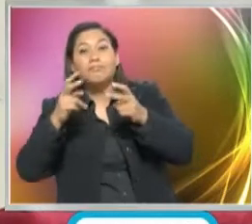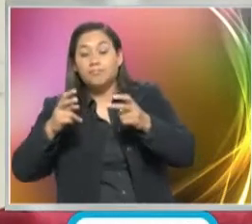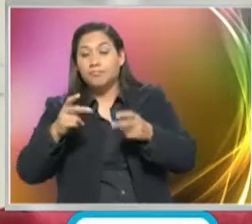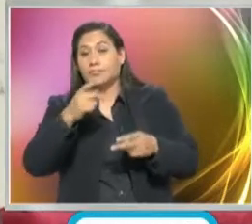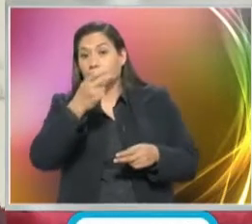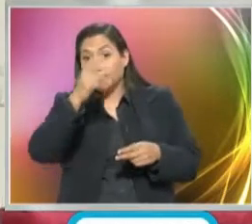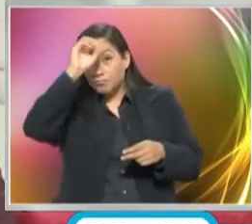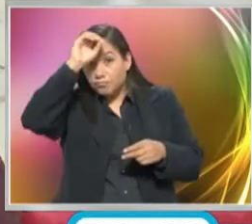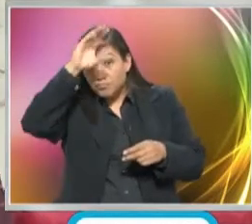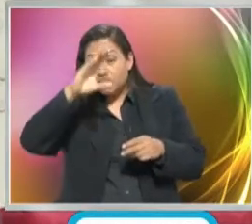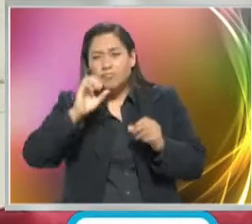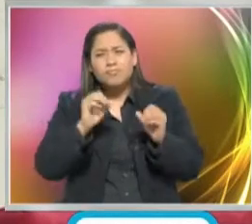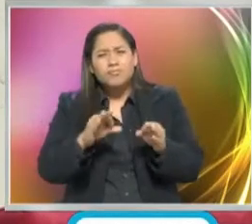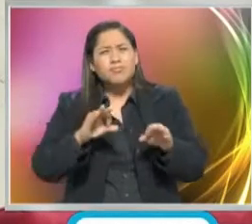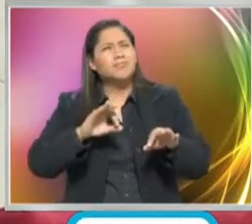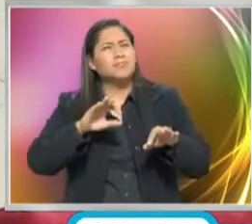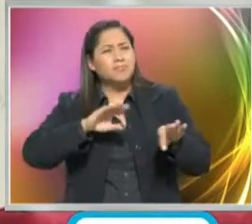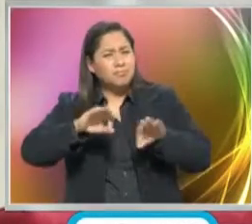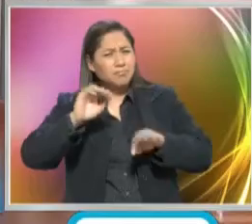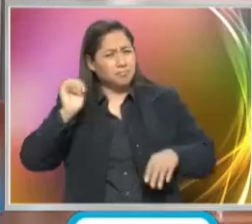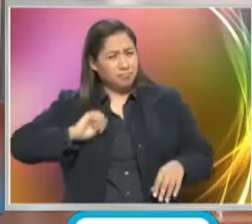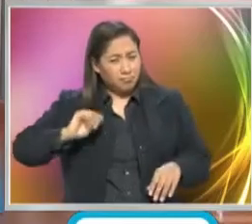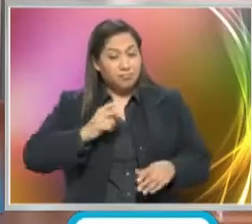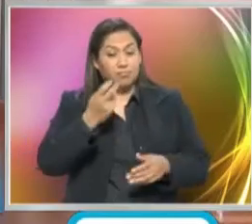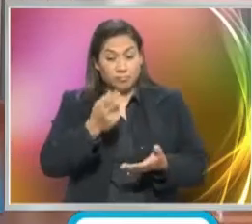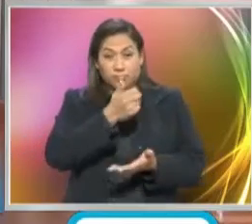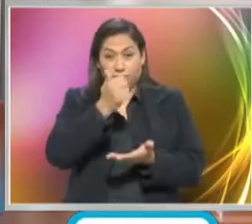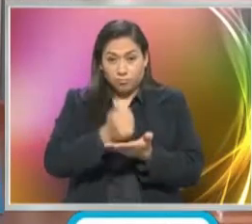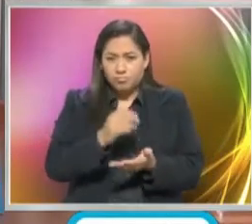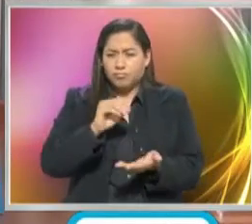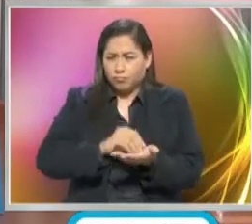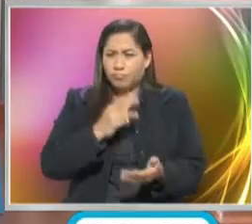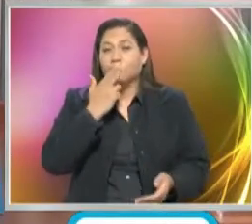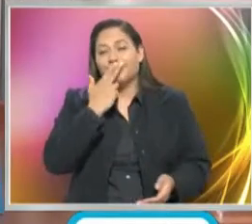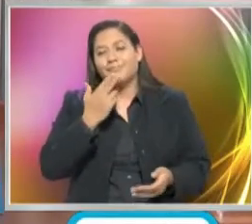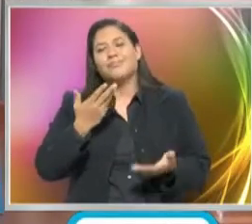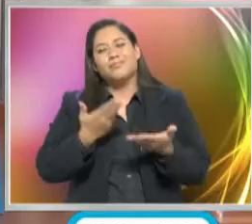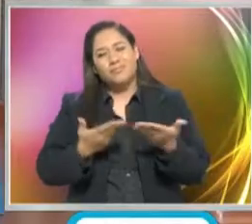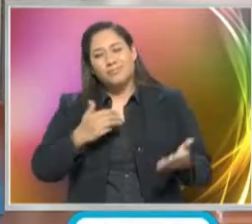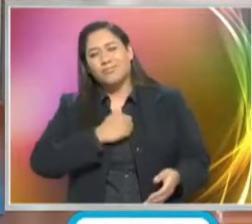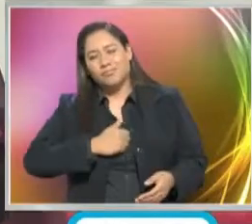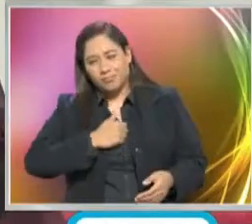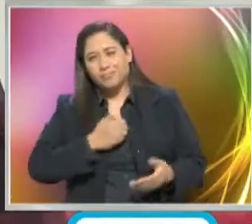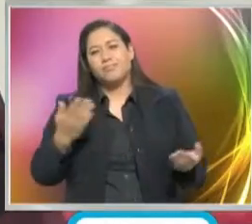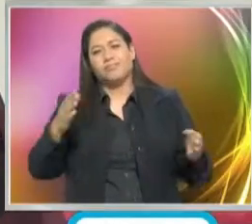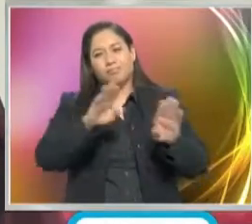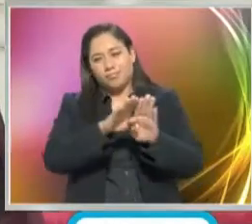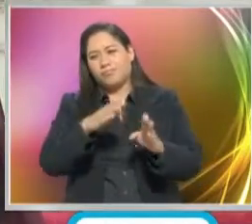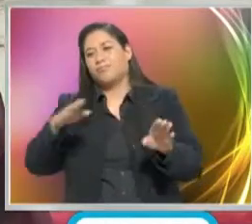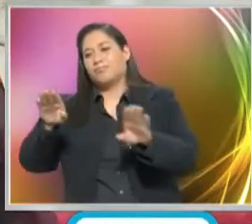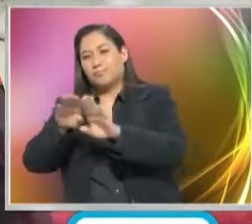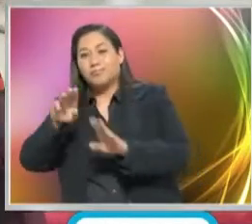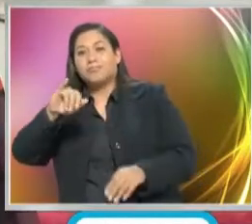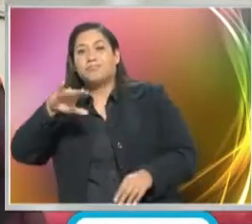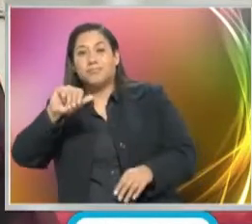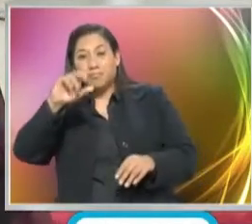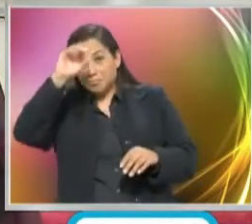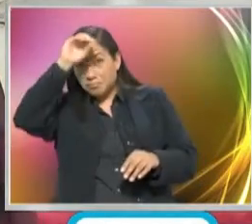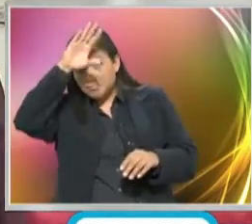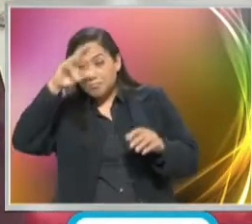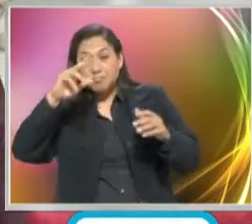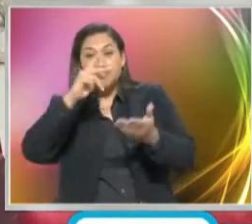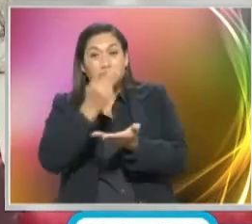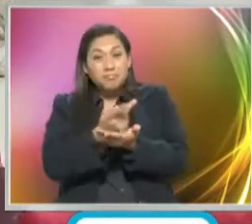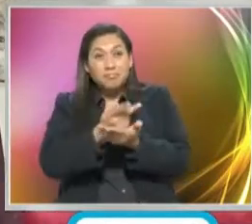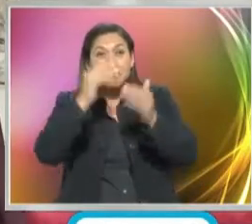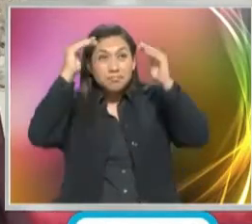oficio antiquísimo que tiene esta ciudad, que todavía conserva, obviamente y lamentablemente, sí se cerraron ya las minas de plata, prácticamente